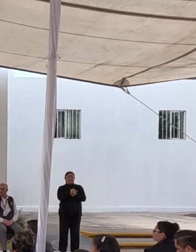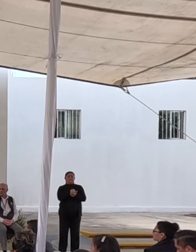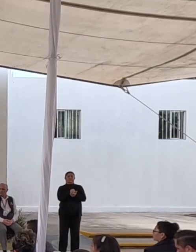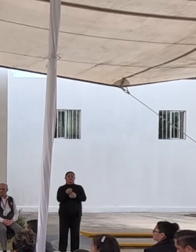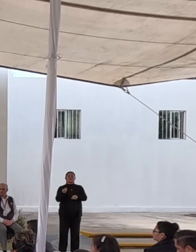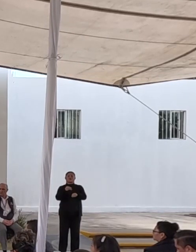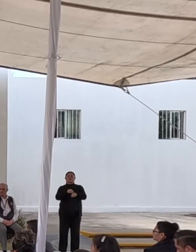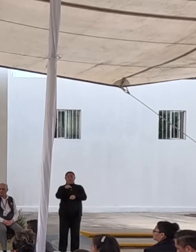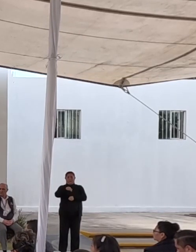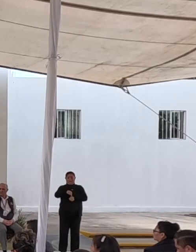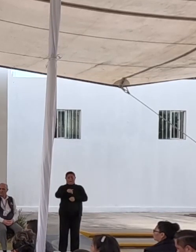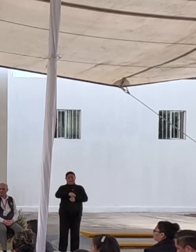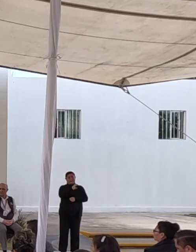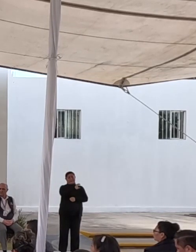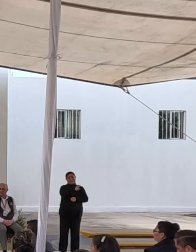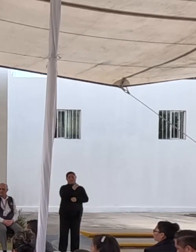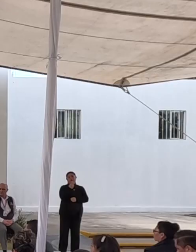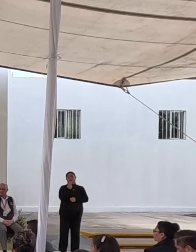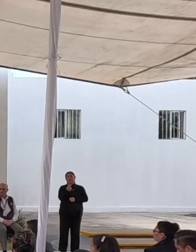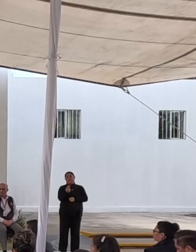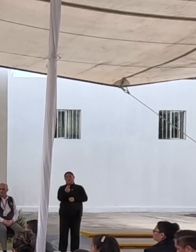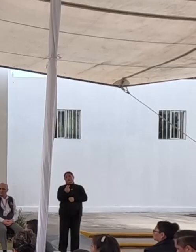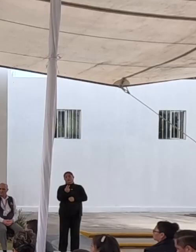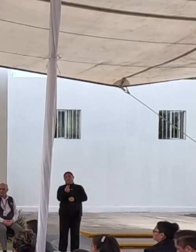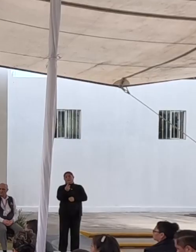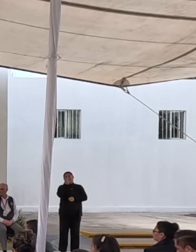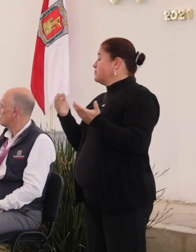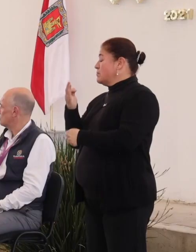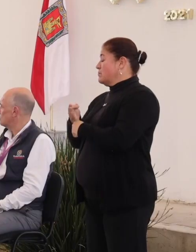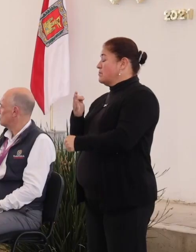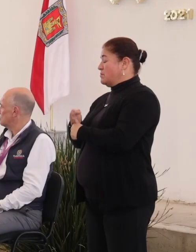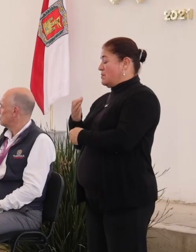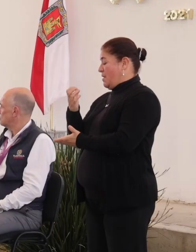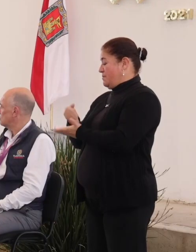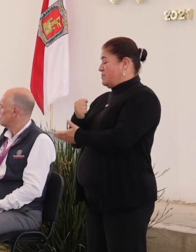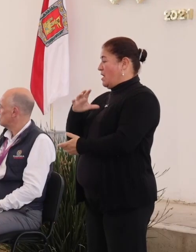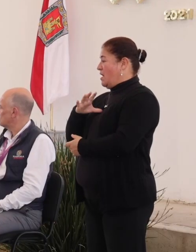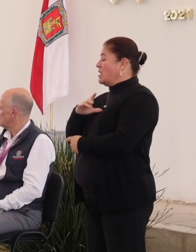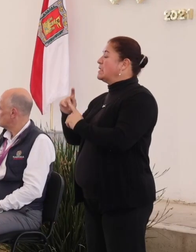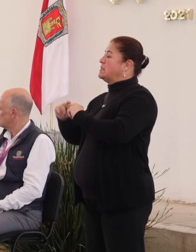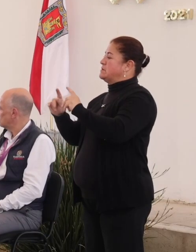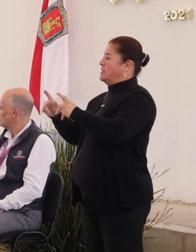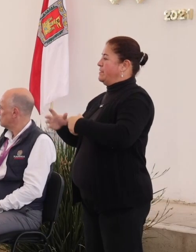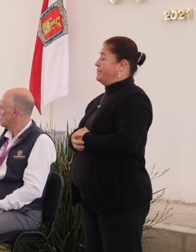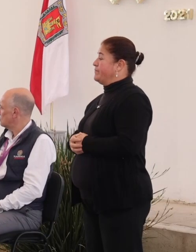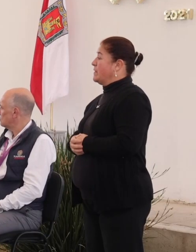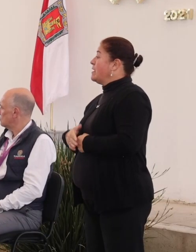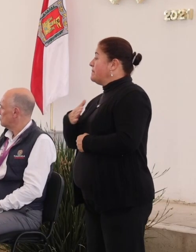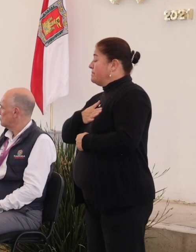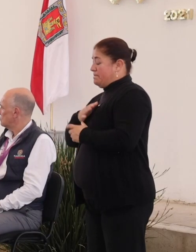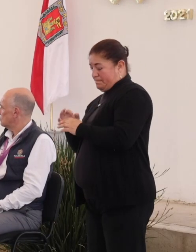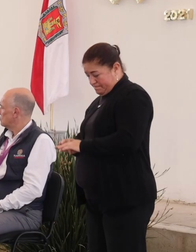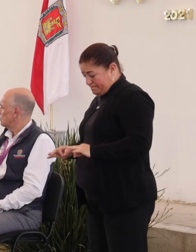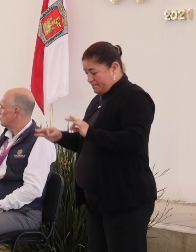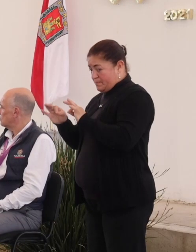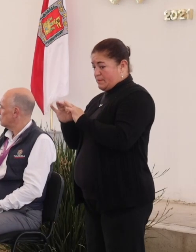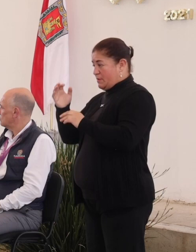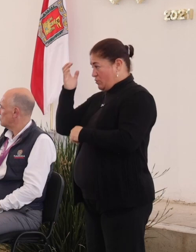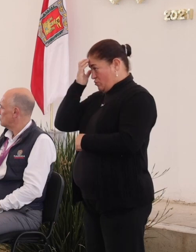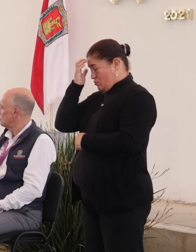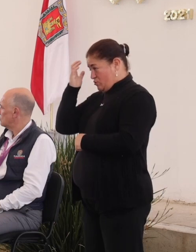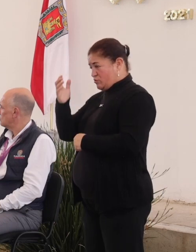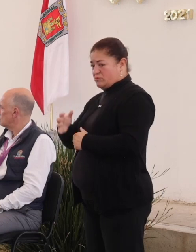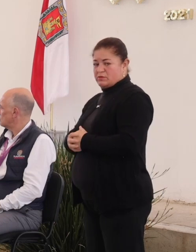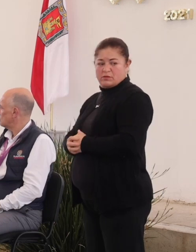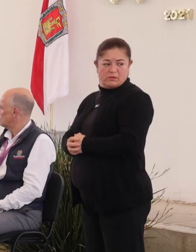de Control y Comando C2 para el municipio de Apizaco. Y para nosotros es muy importante saber que hoy,